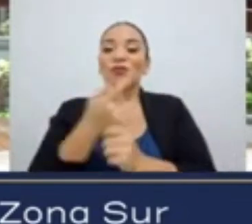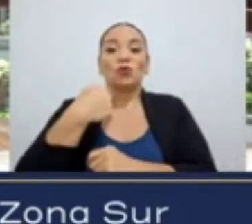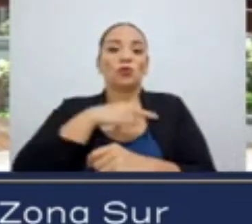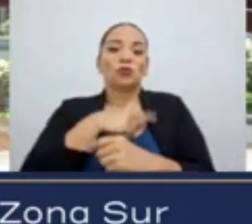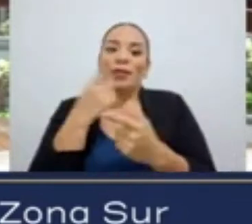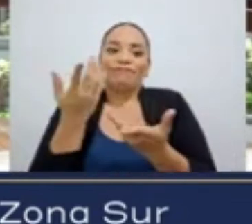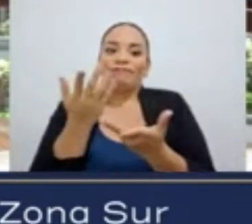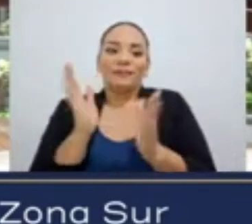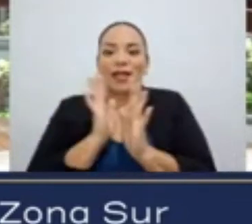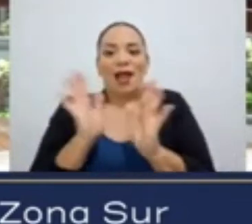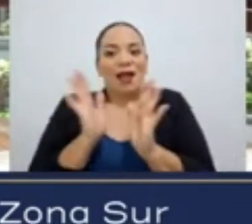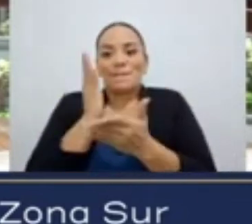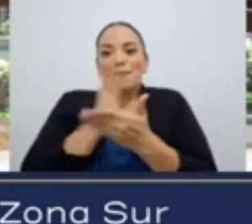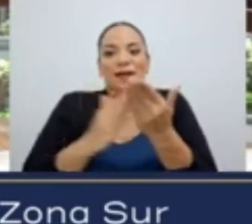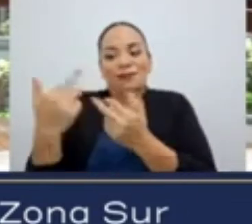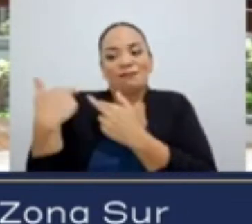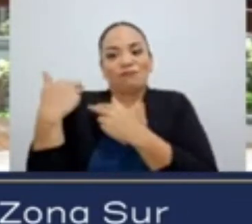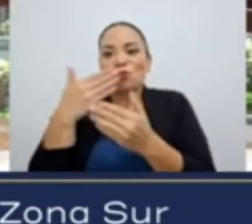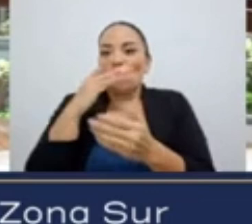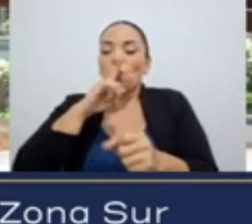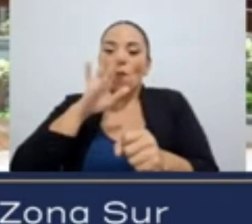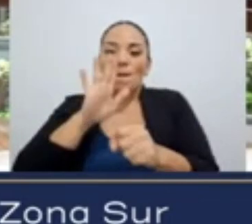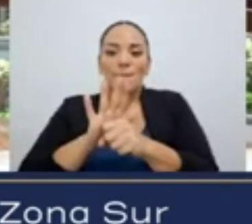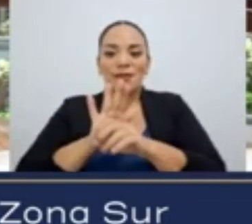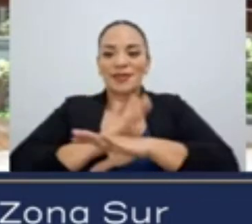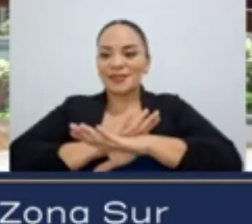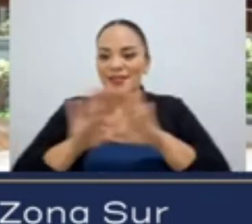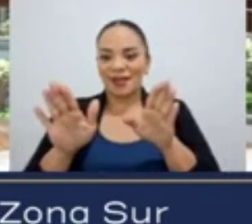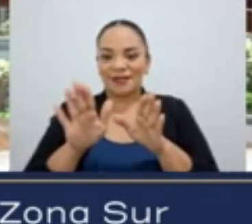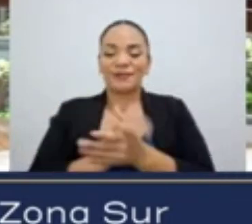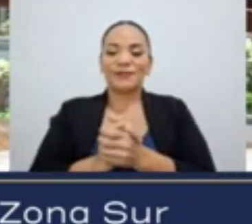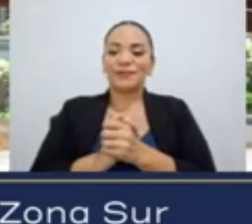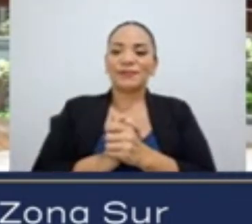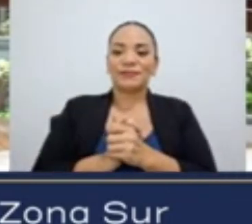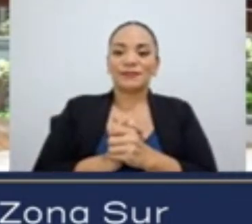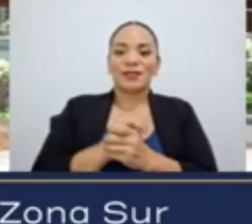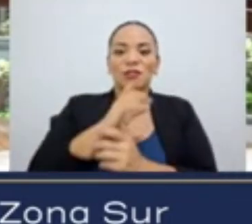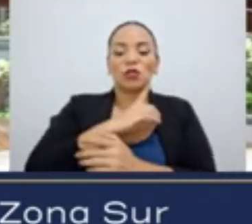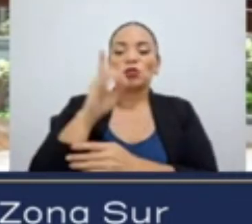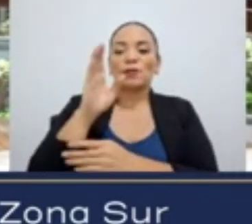nada. Ya cumplimos con nuestra parte y que Dios